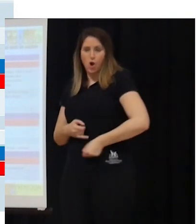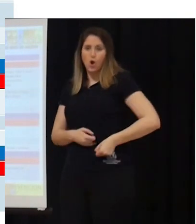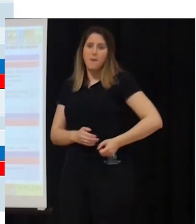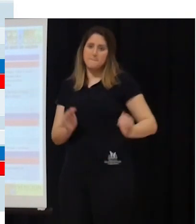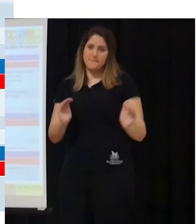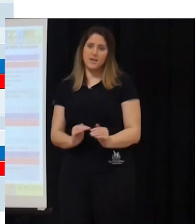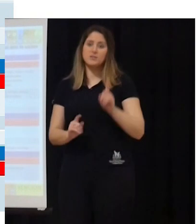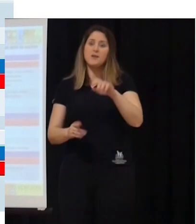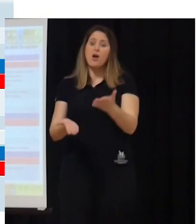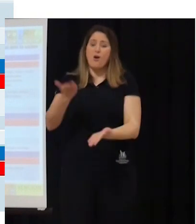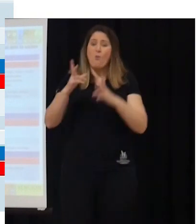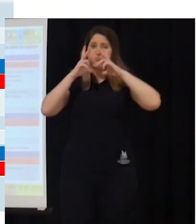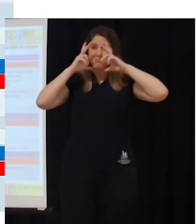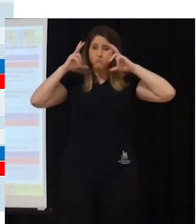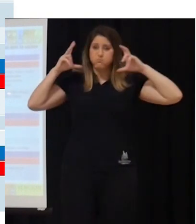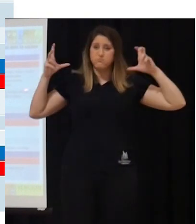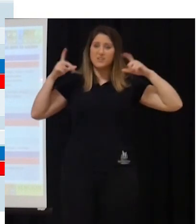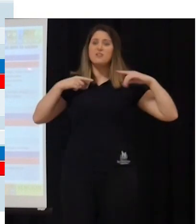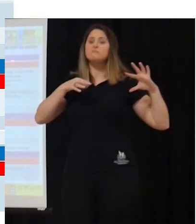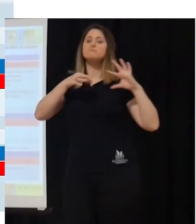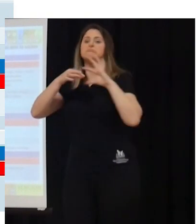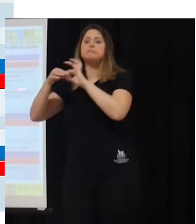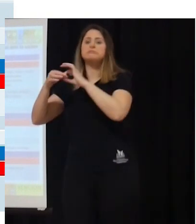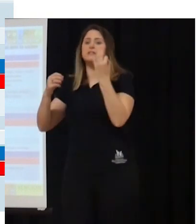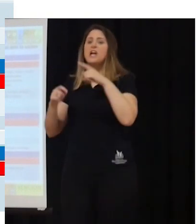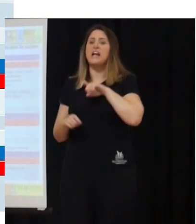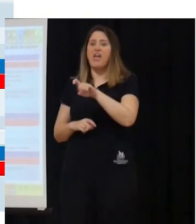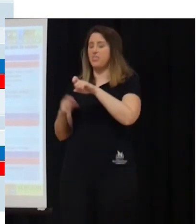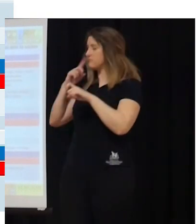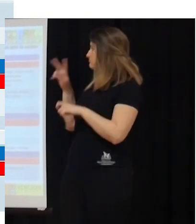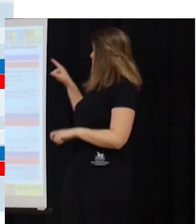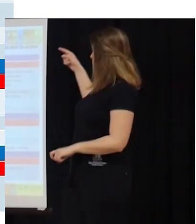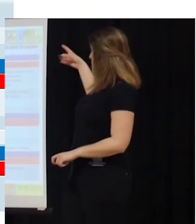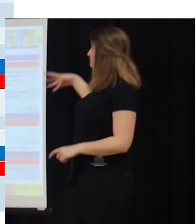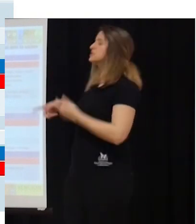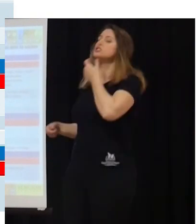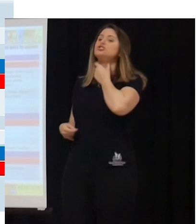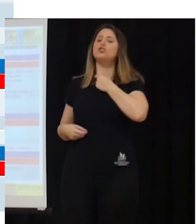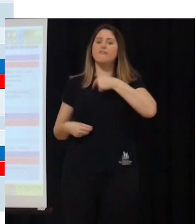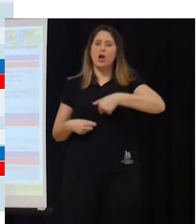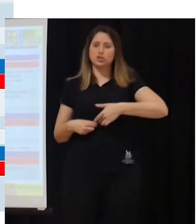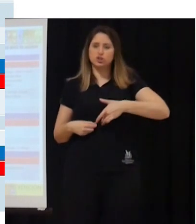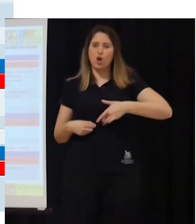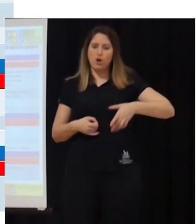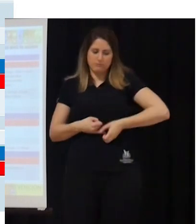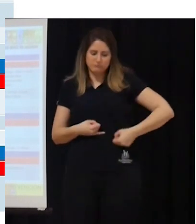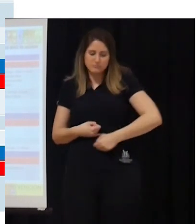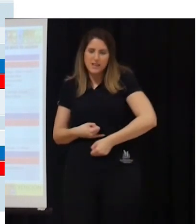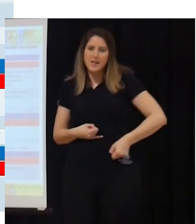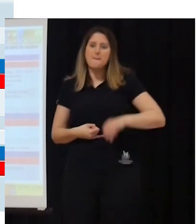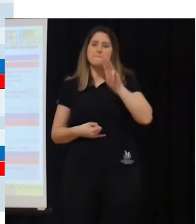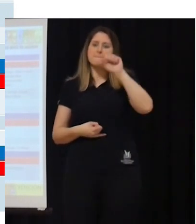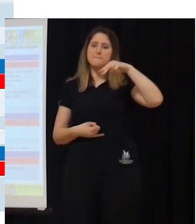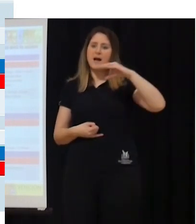que el sobrepeso, la obesidad, se relaciona con todos estos cánceres. Esófago, estómago, colon, recto,